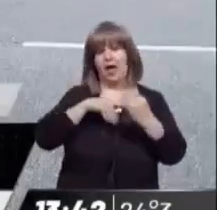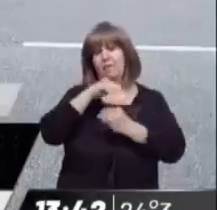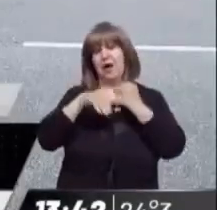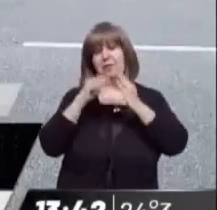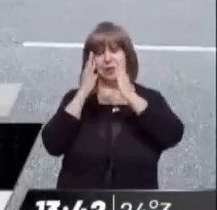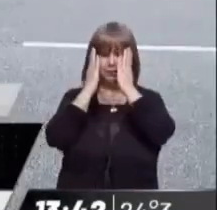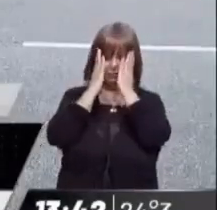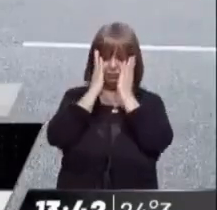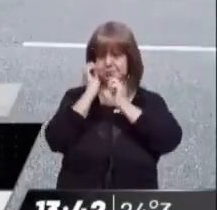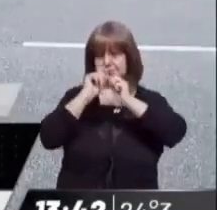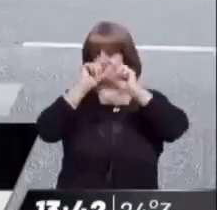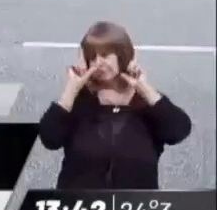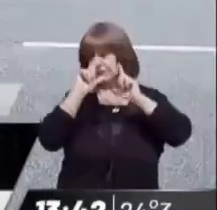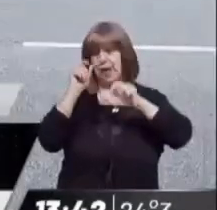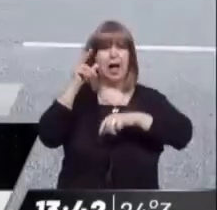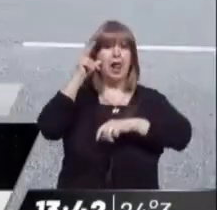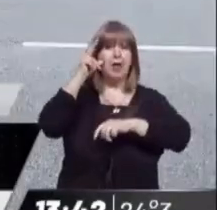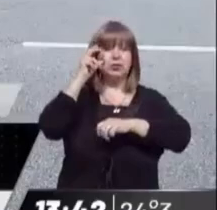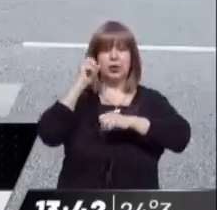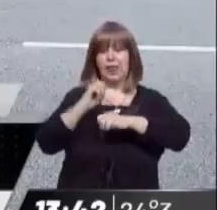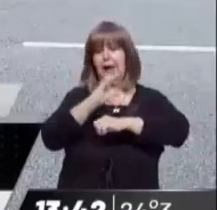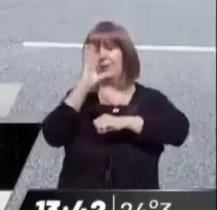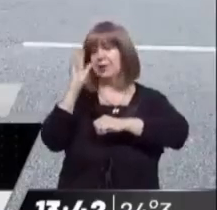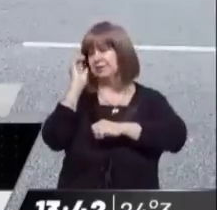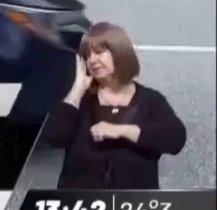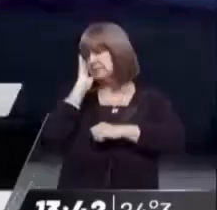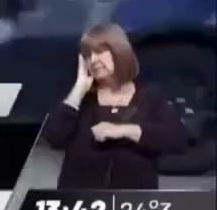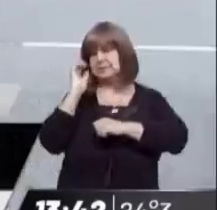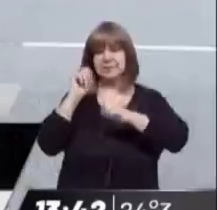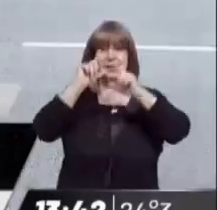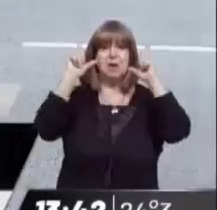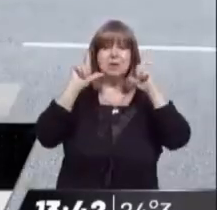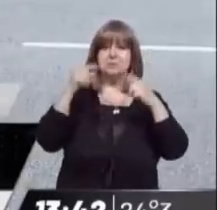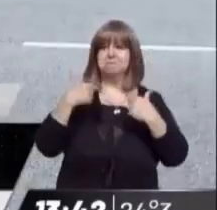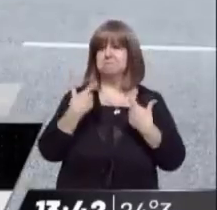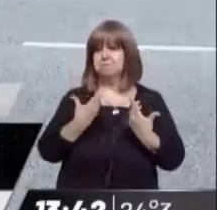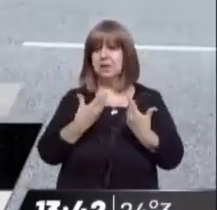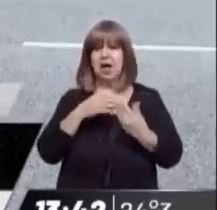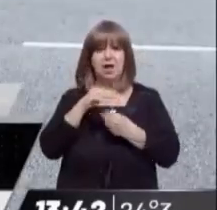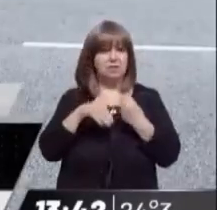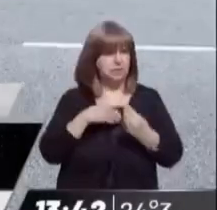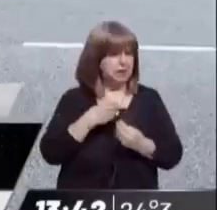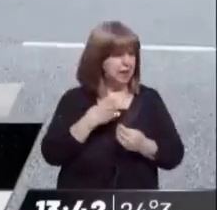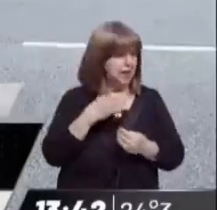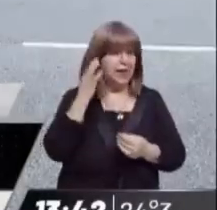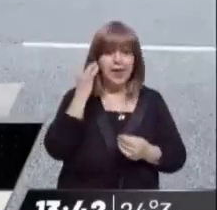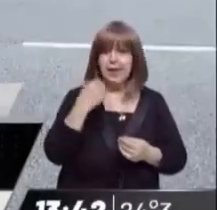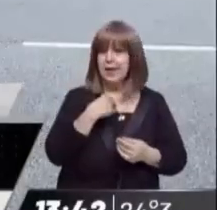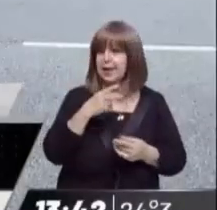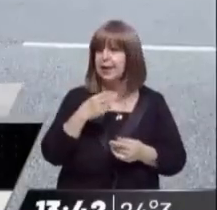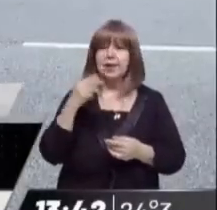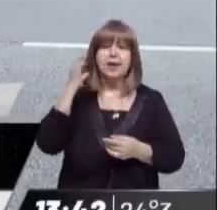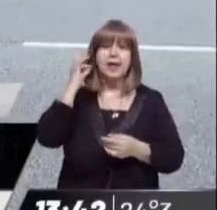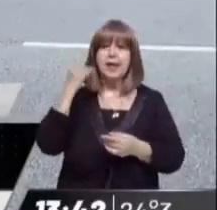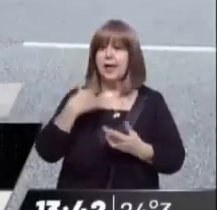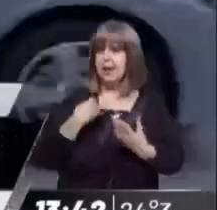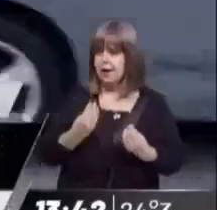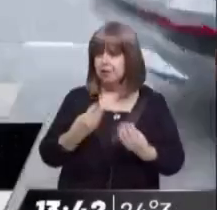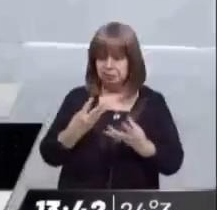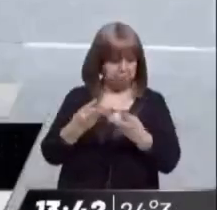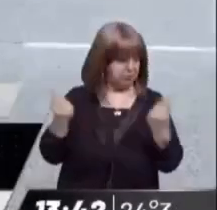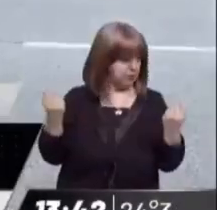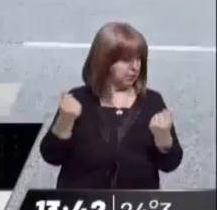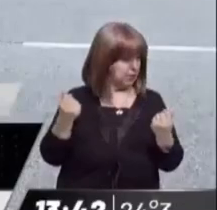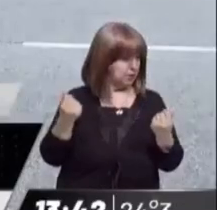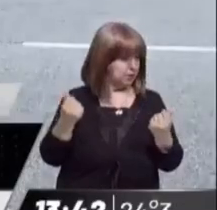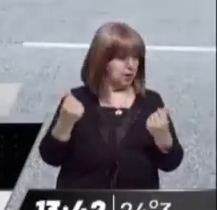despertaron a eso de las 8 de la mañana una hora después del domingo y vieron que no estaba la nena hicieron la denuncia por desaparición